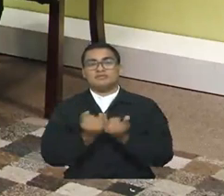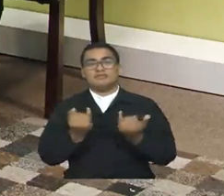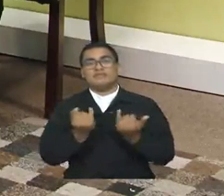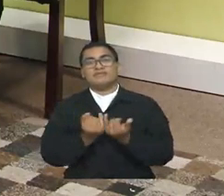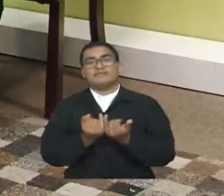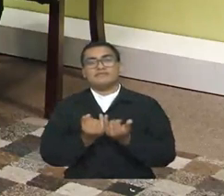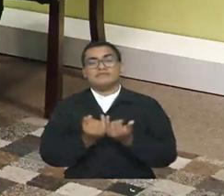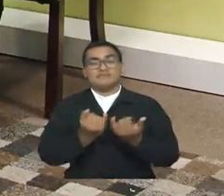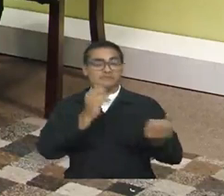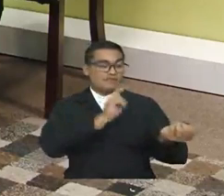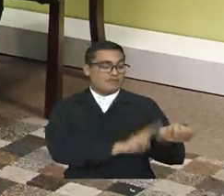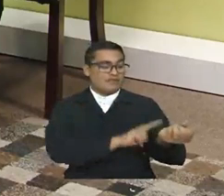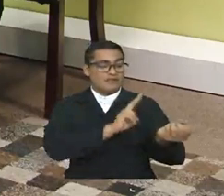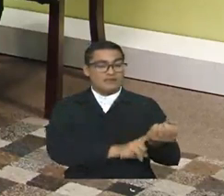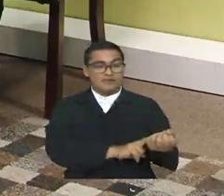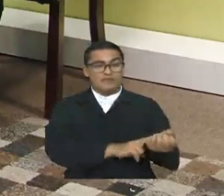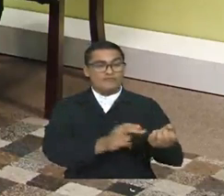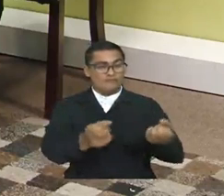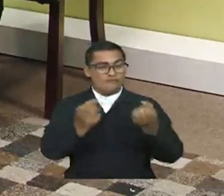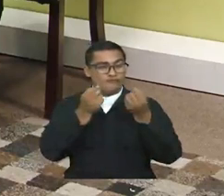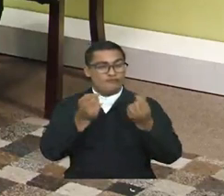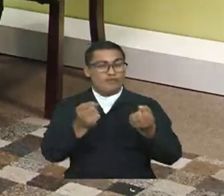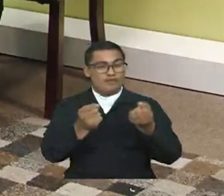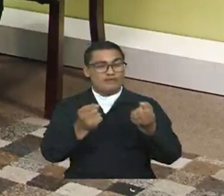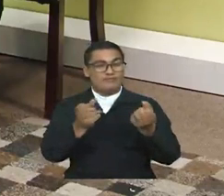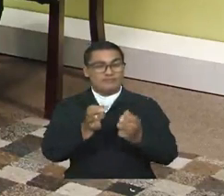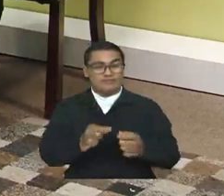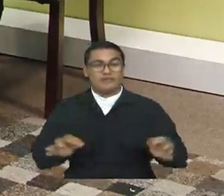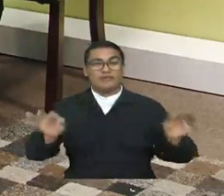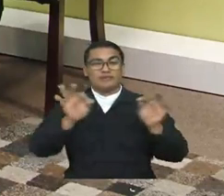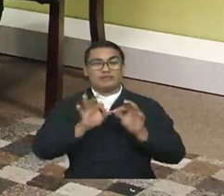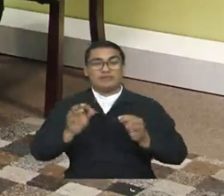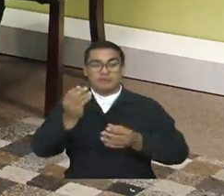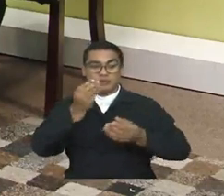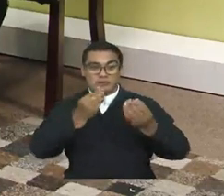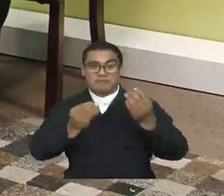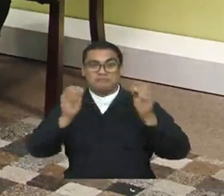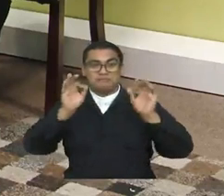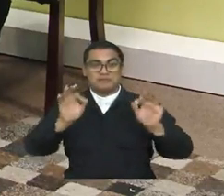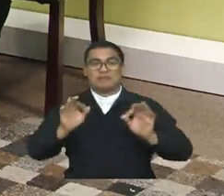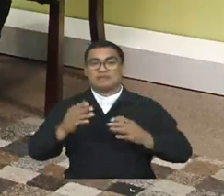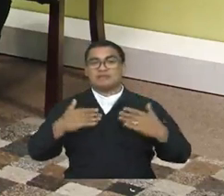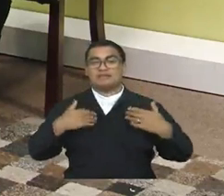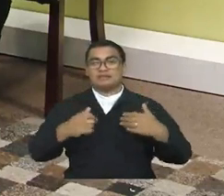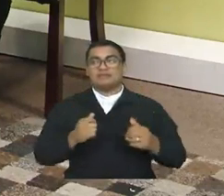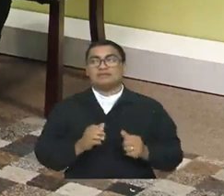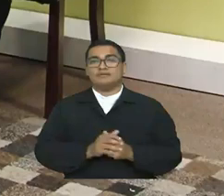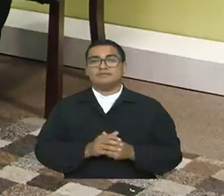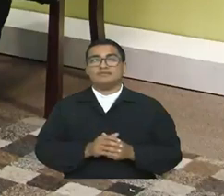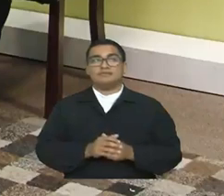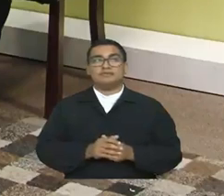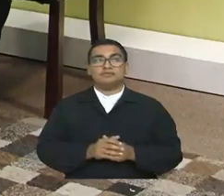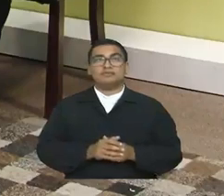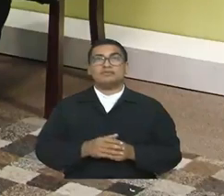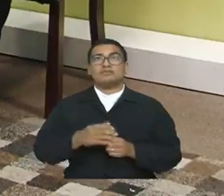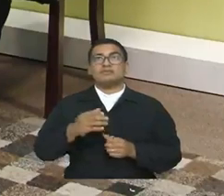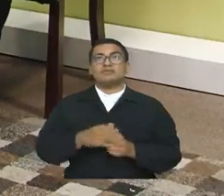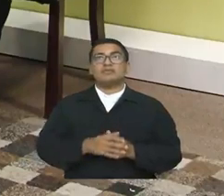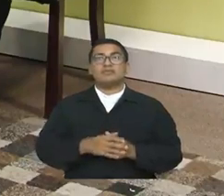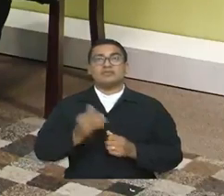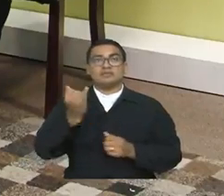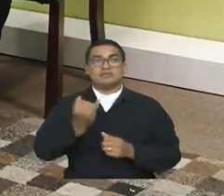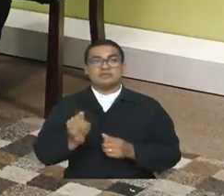de vitaminas y de alguna manera también una forma de alimentar saludable? Claro, y el problema también es